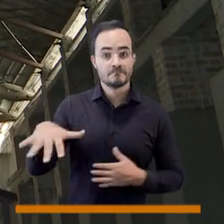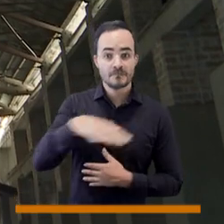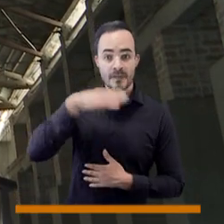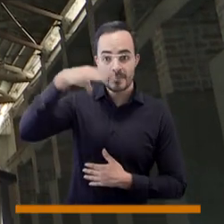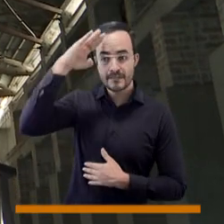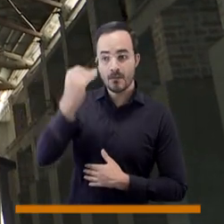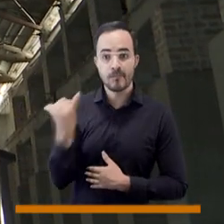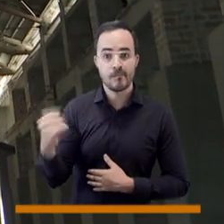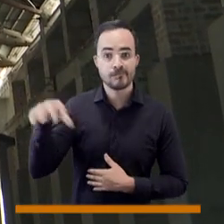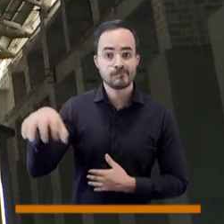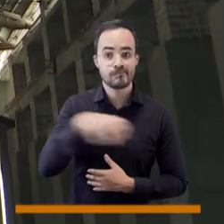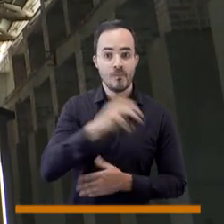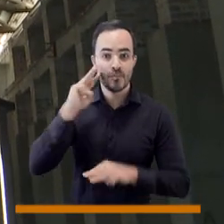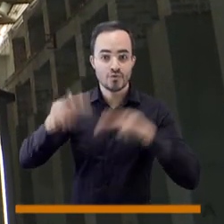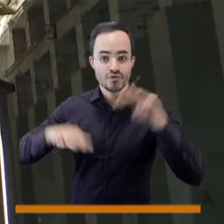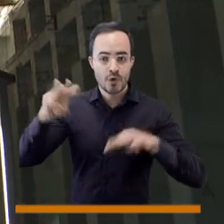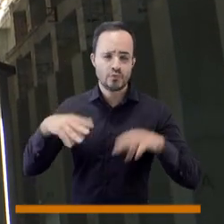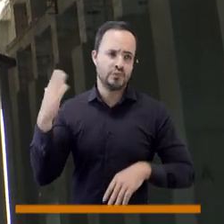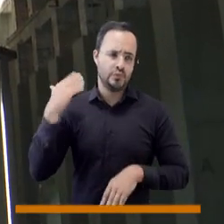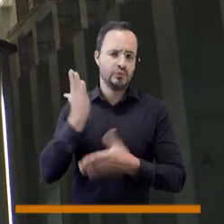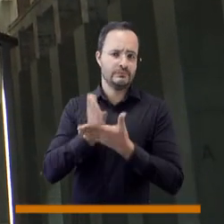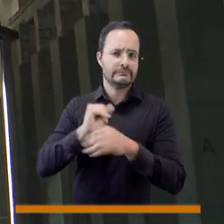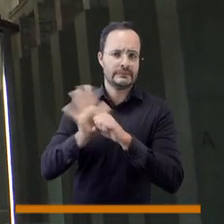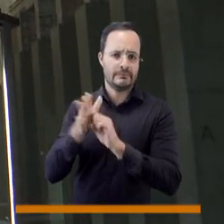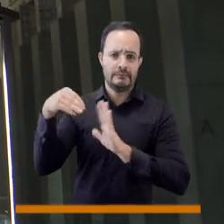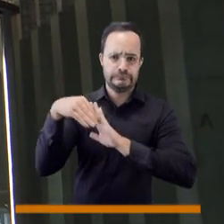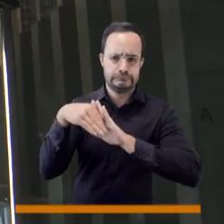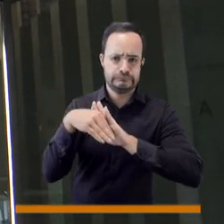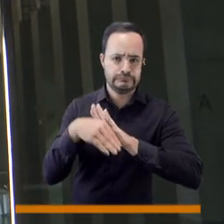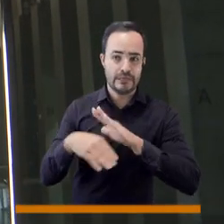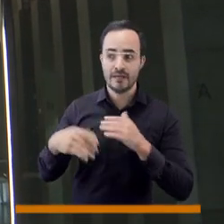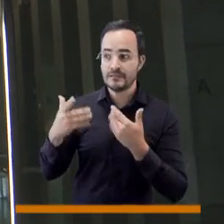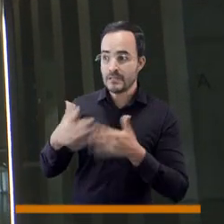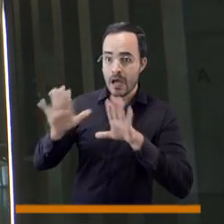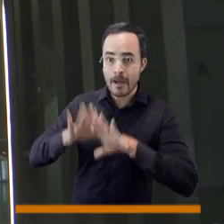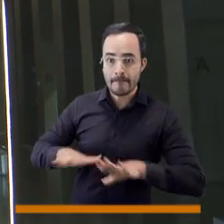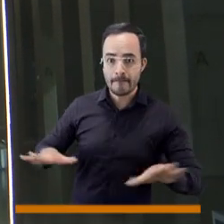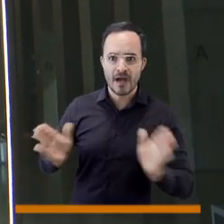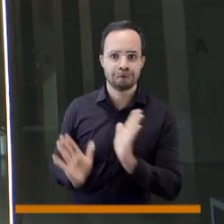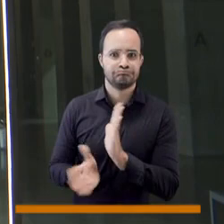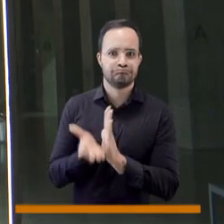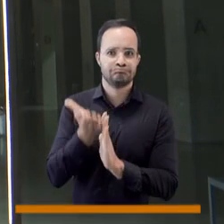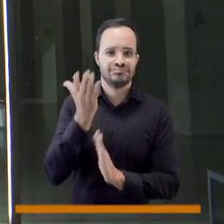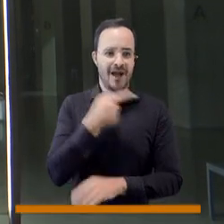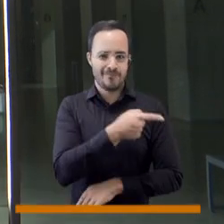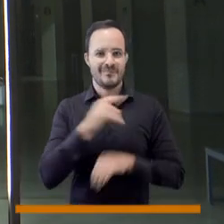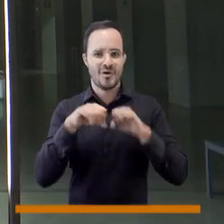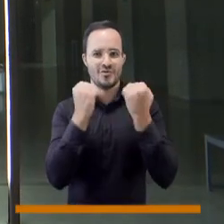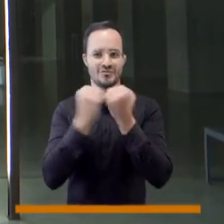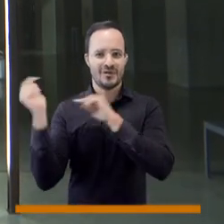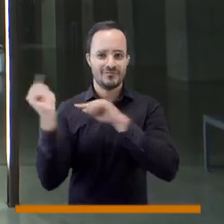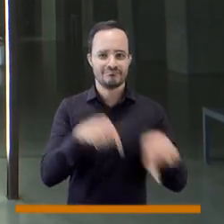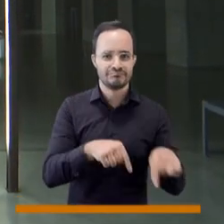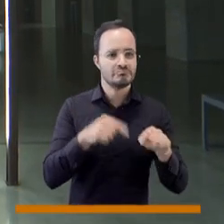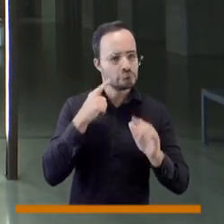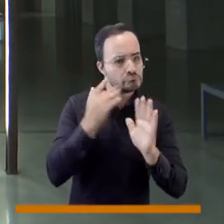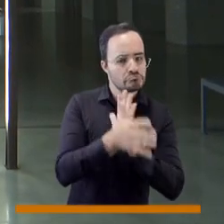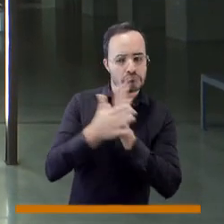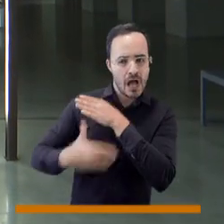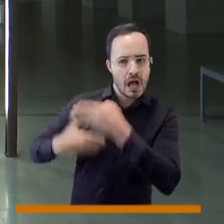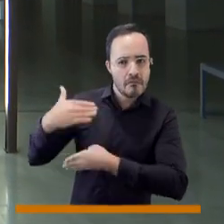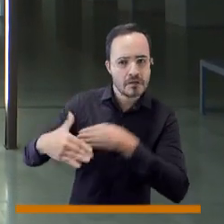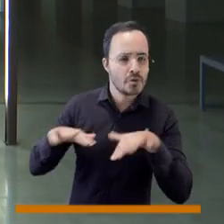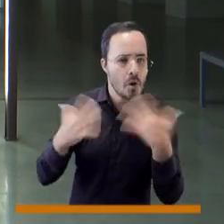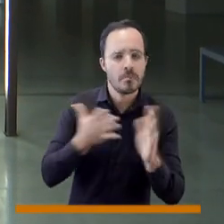Los museos de Medellín se recuperan después de la pandemia y en el Consejo de Medellín mostraron cuáles han sido sus avances hasta ahora. El Museo